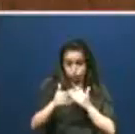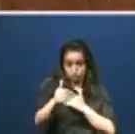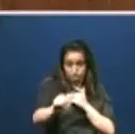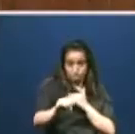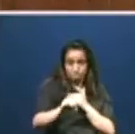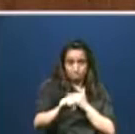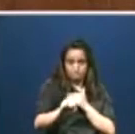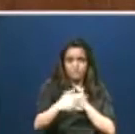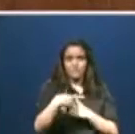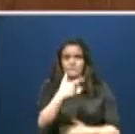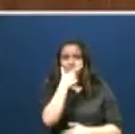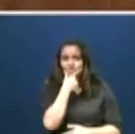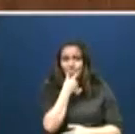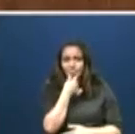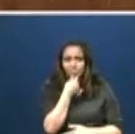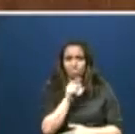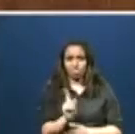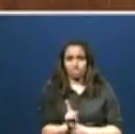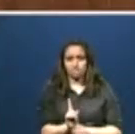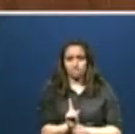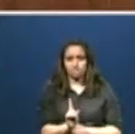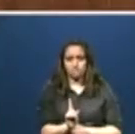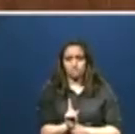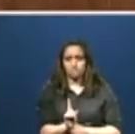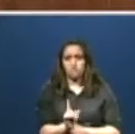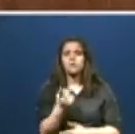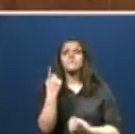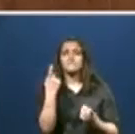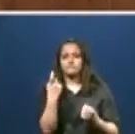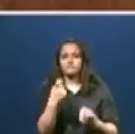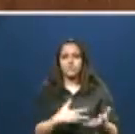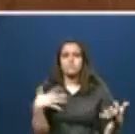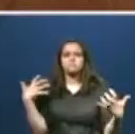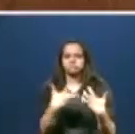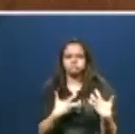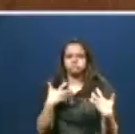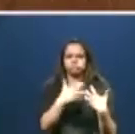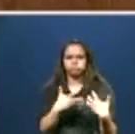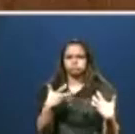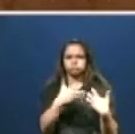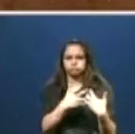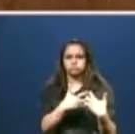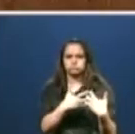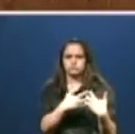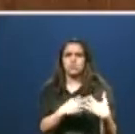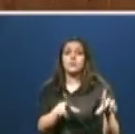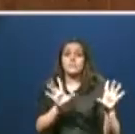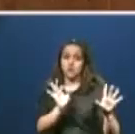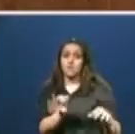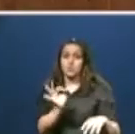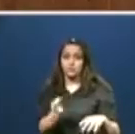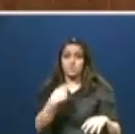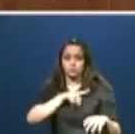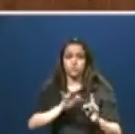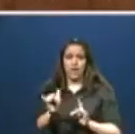va a ser fácil para nadie y que nos esperan nuevos esfuerzos exigentes Pero también es cierto que contamos con